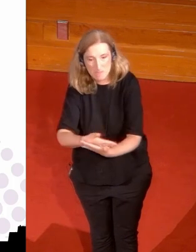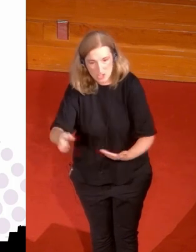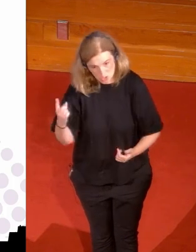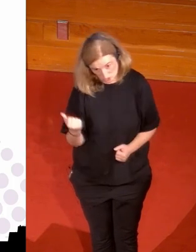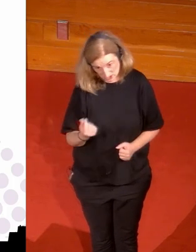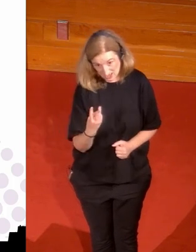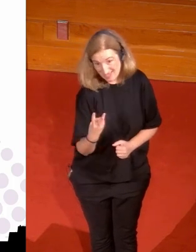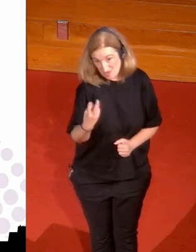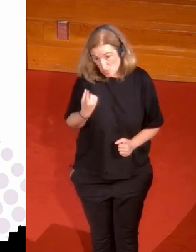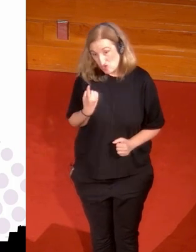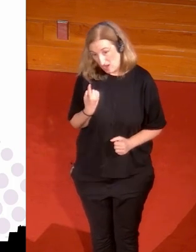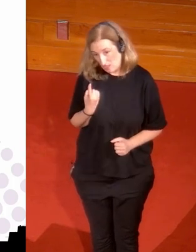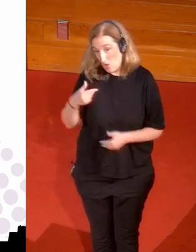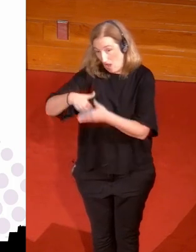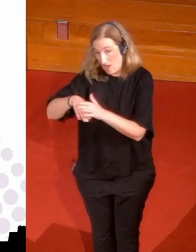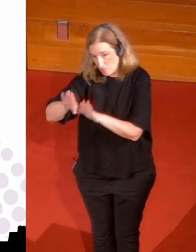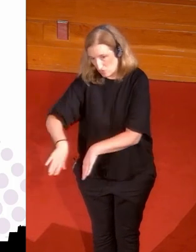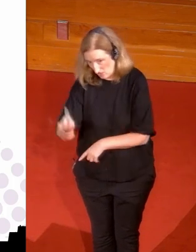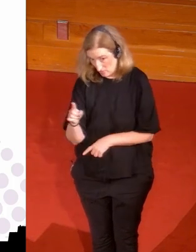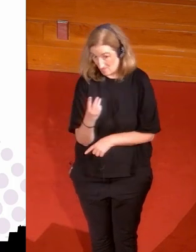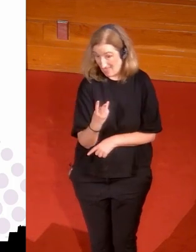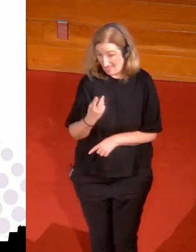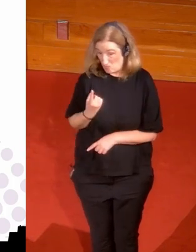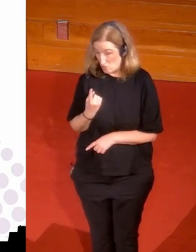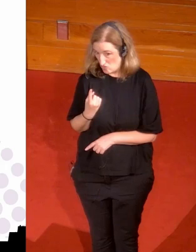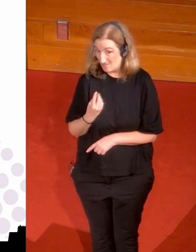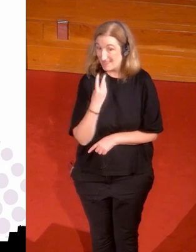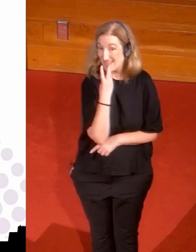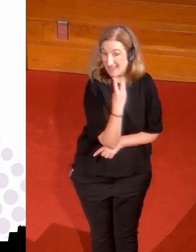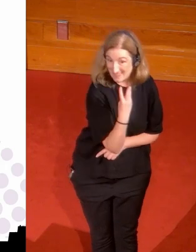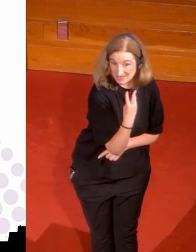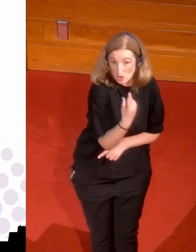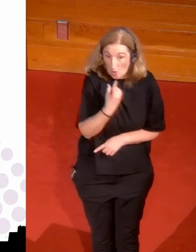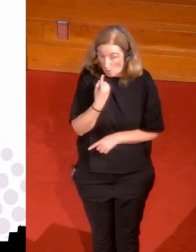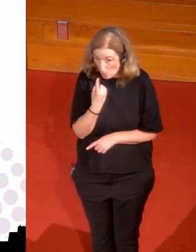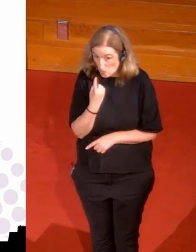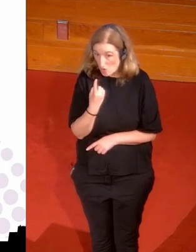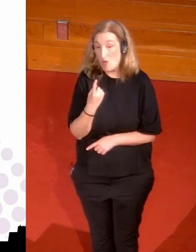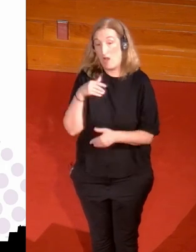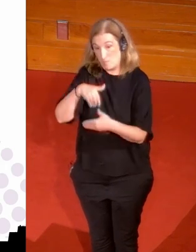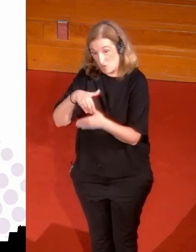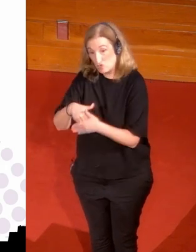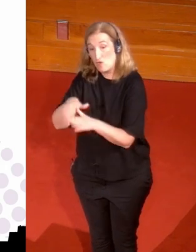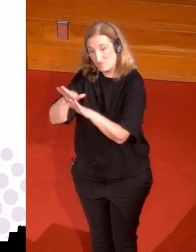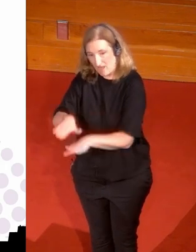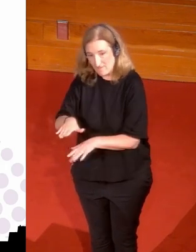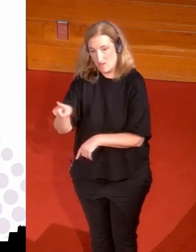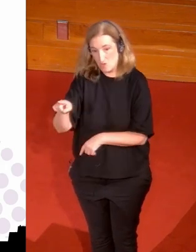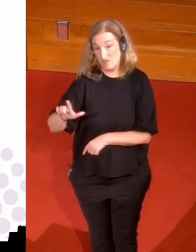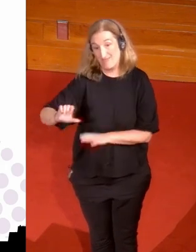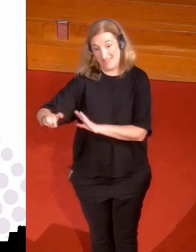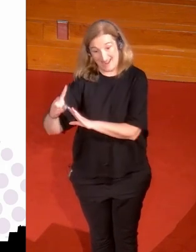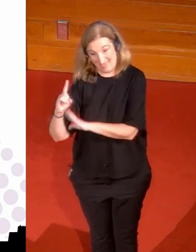un tercio de los votantes o sea un tercio de los uno de cada tres franceses que fueron a votar el 7 de julio lo hizo por